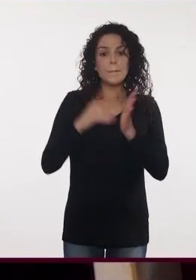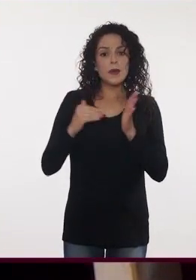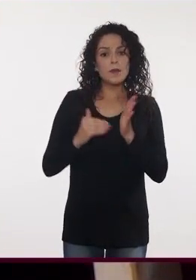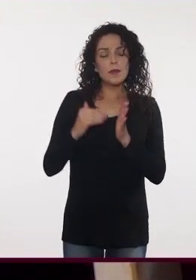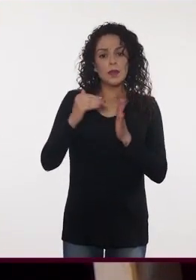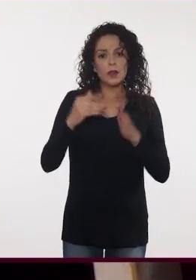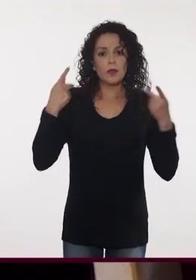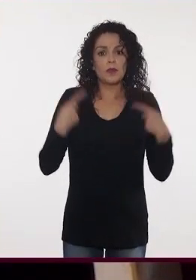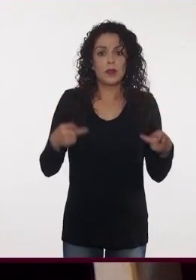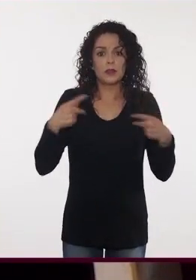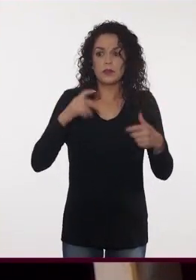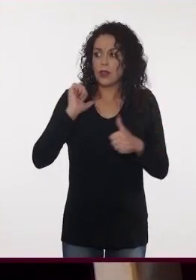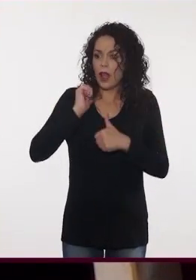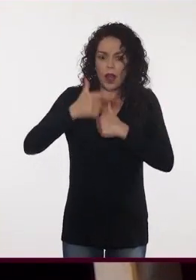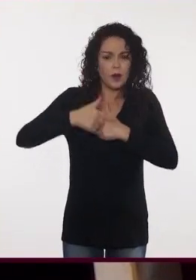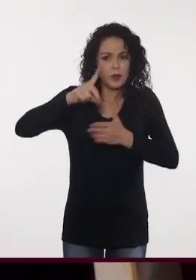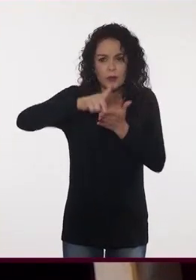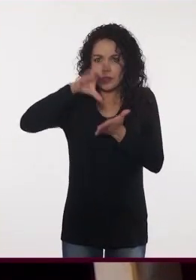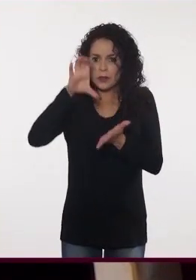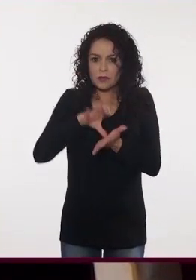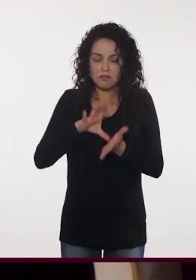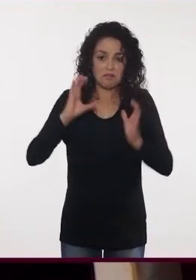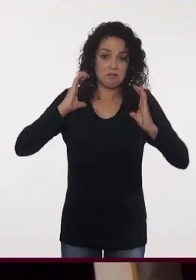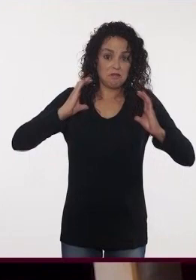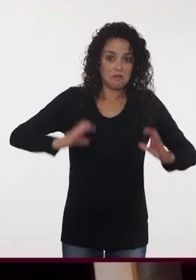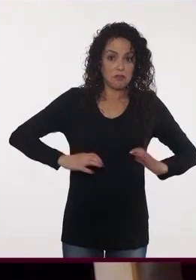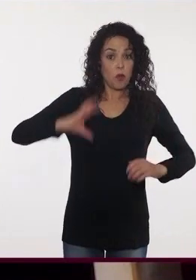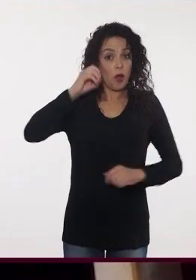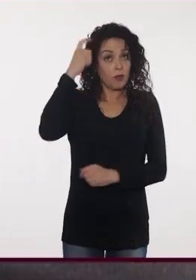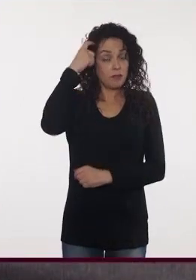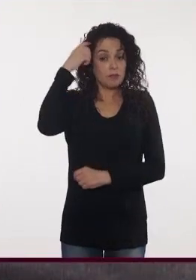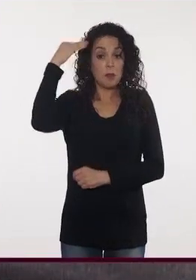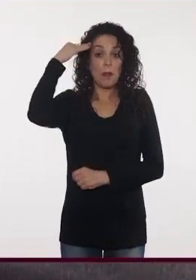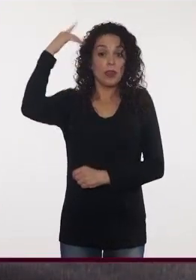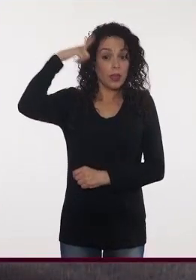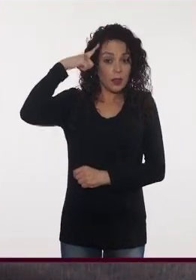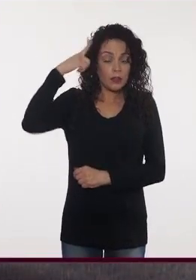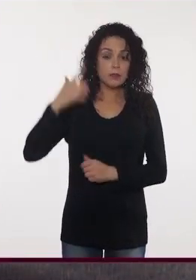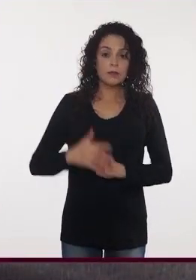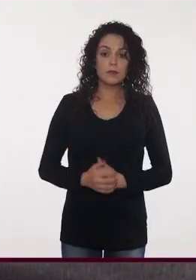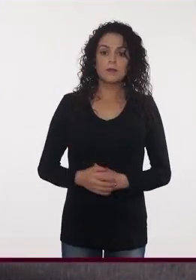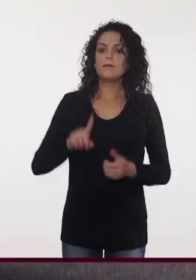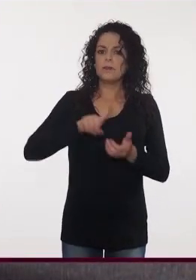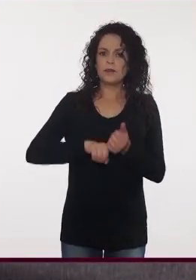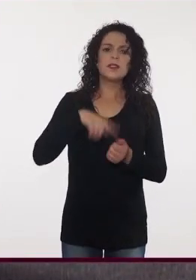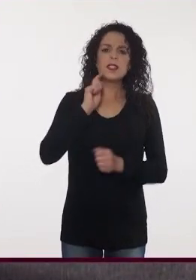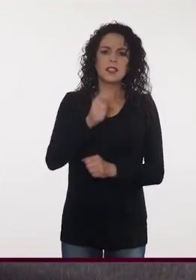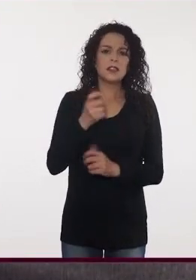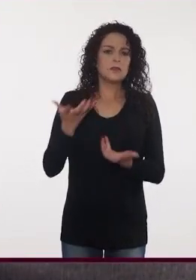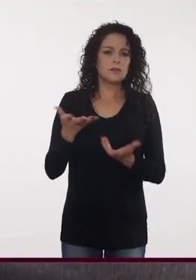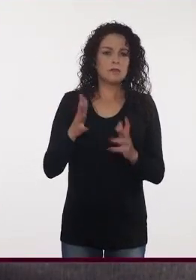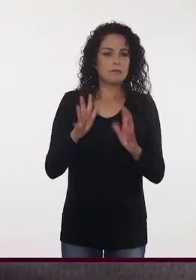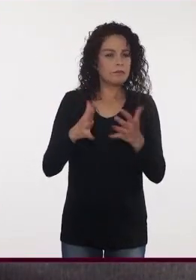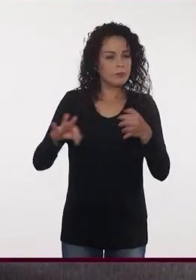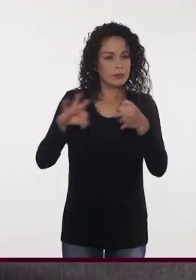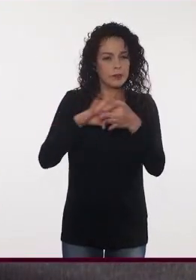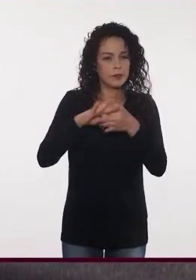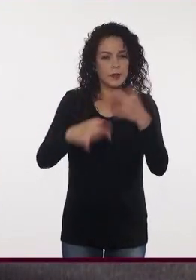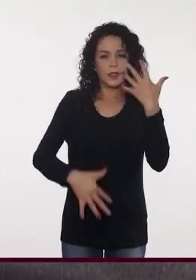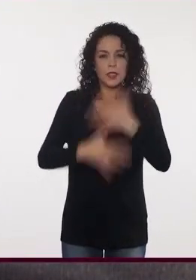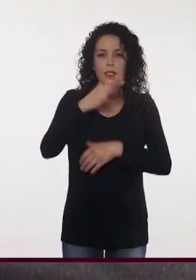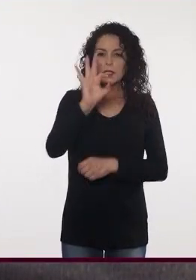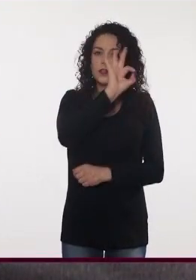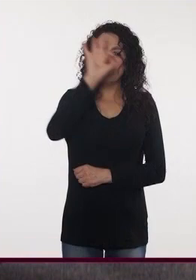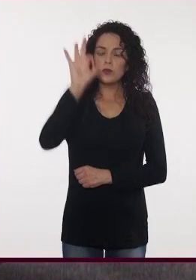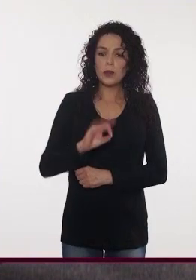de personas con algún tipo de discapacidad física o mental. Eso representa más o menos el 15%